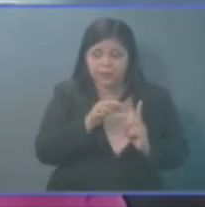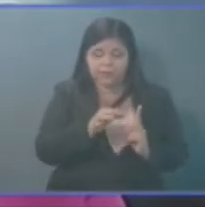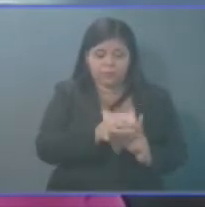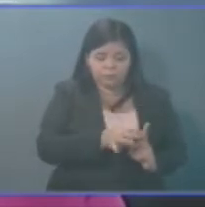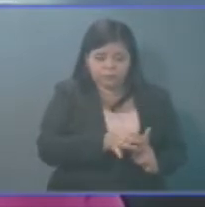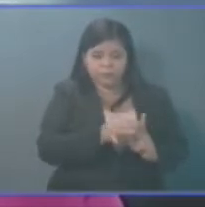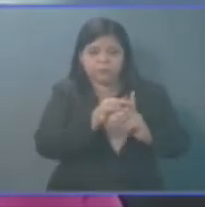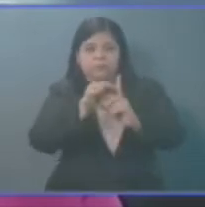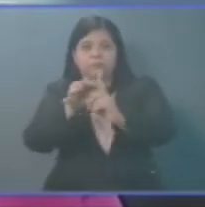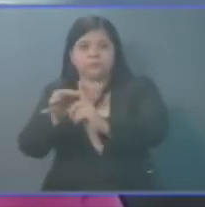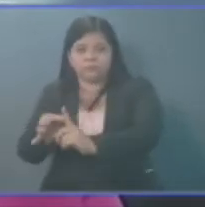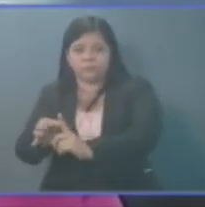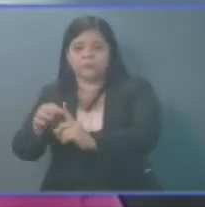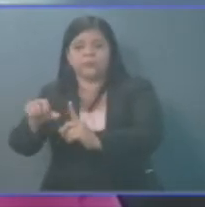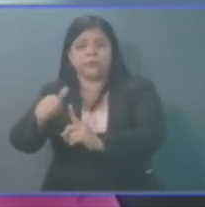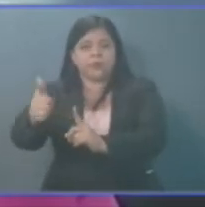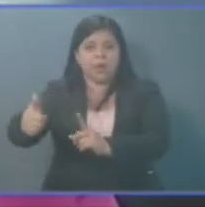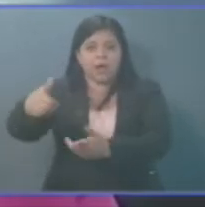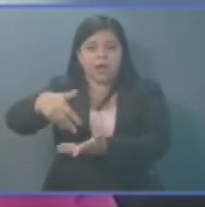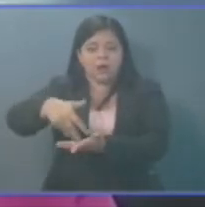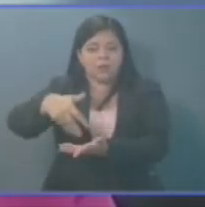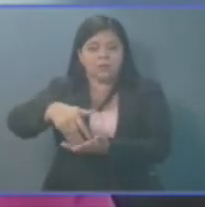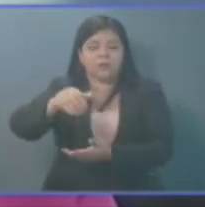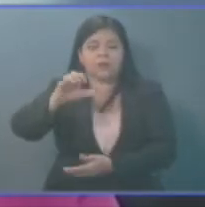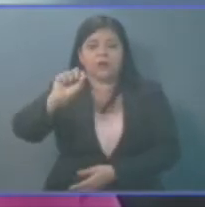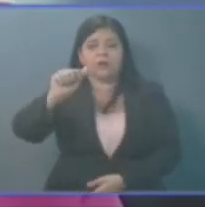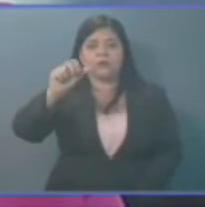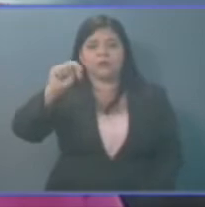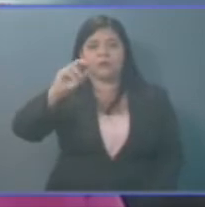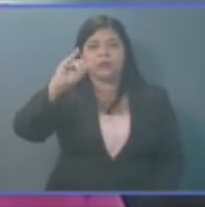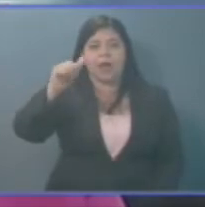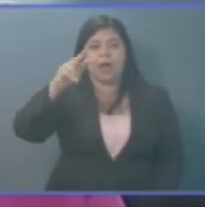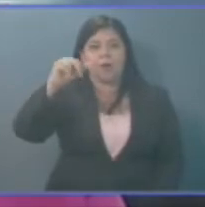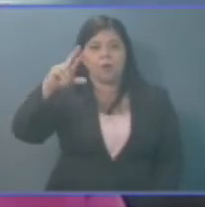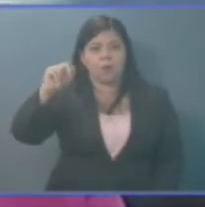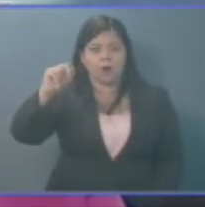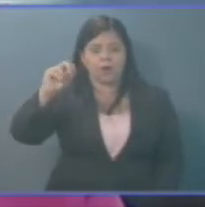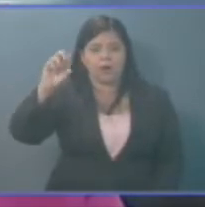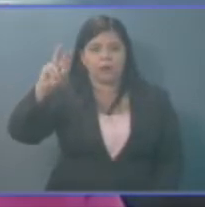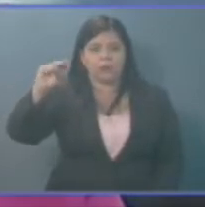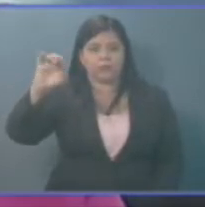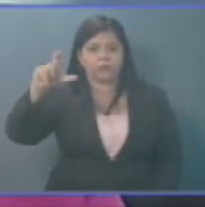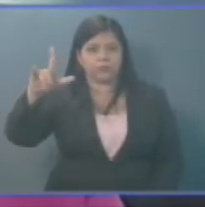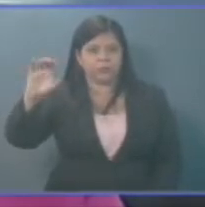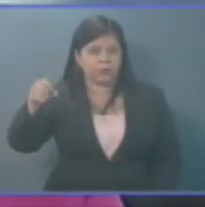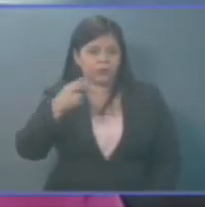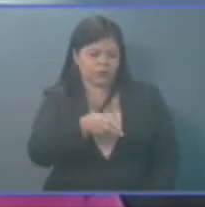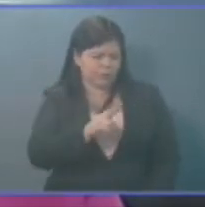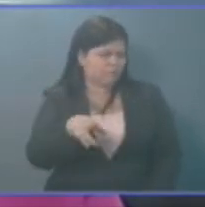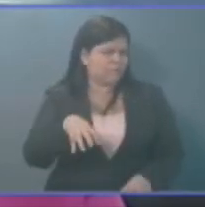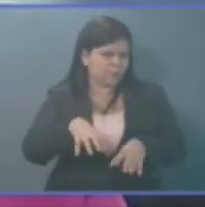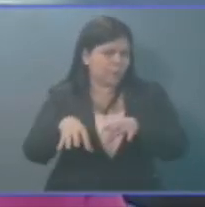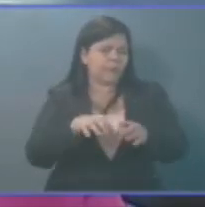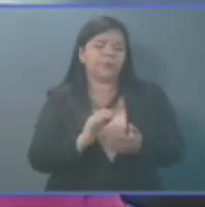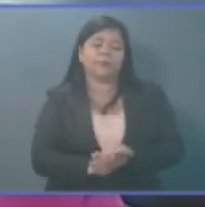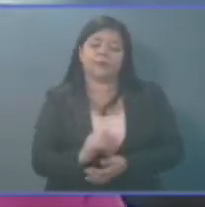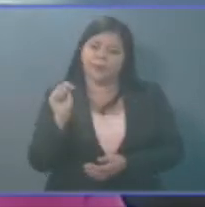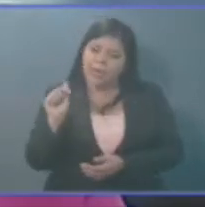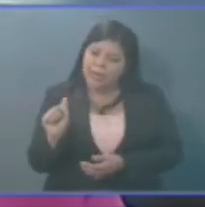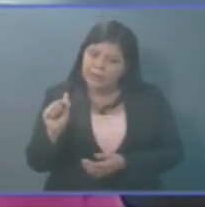es transferido al municipio de San Juan Nonualco, en el mismo departamento, en donde emprende la tarea